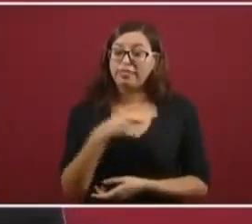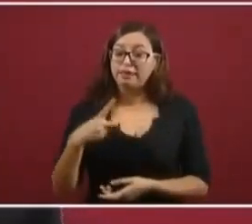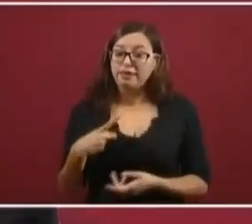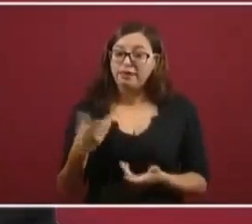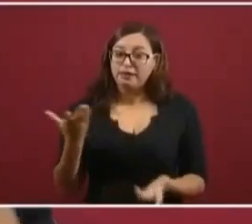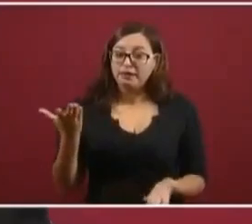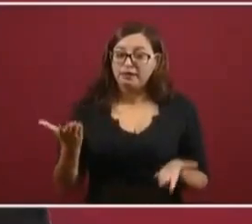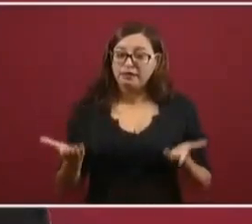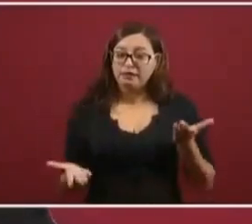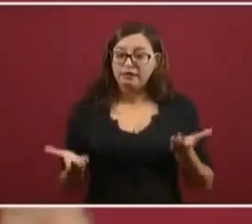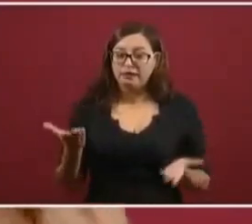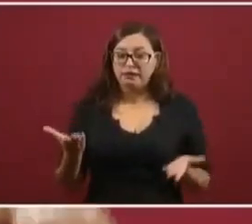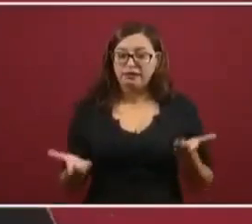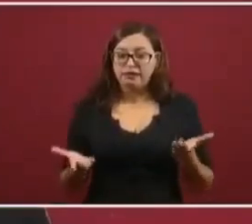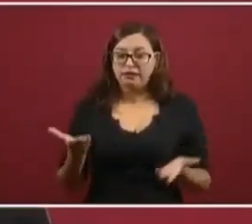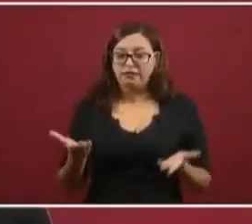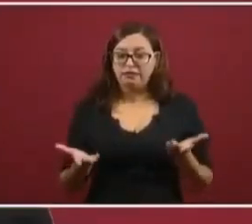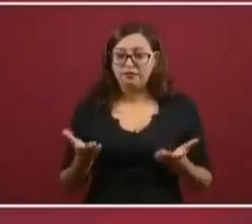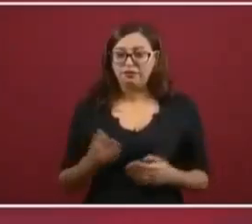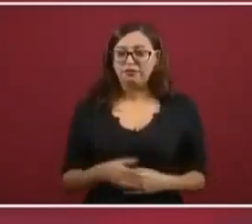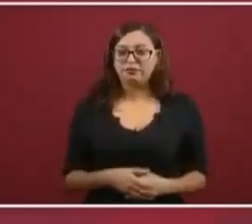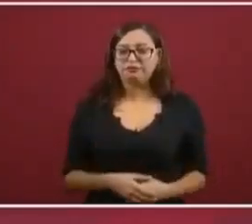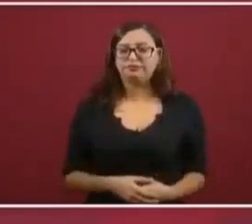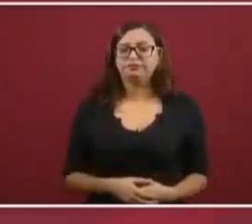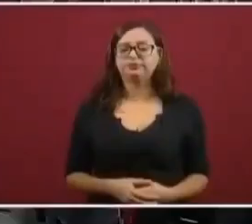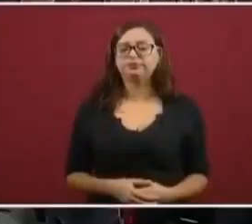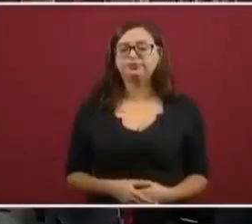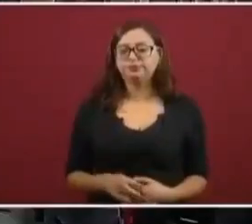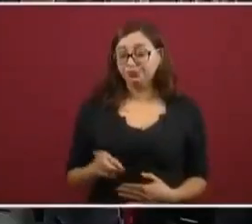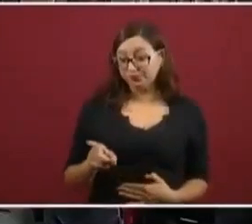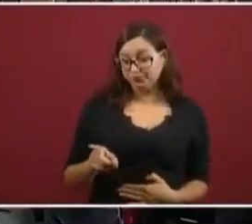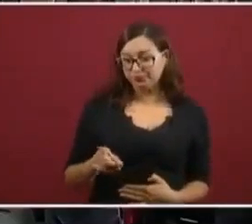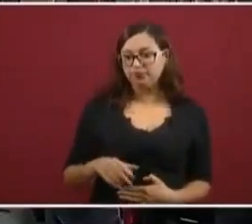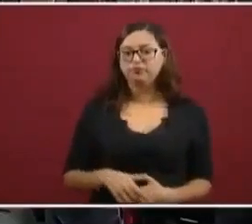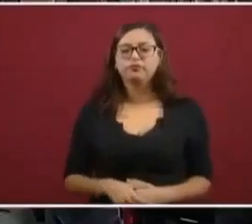vez este que haya más equilibrio